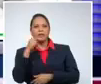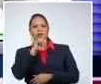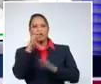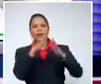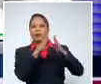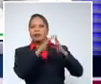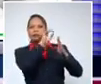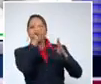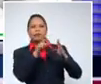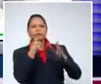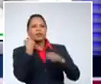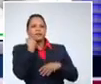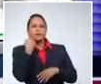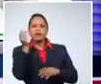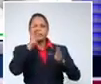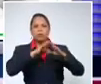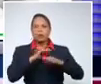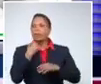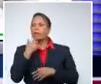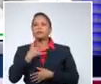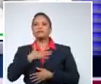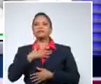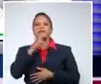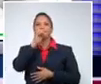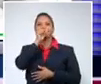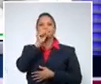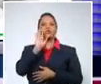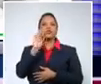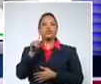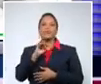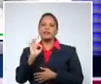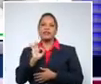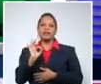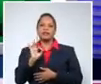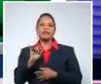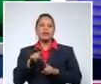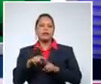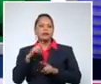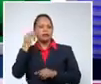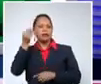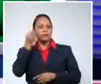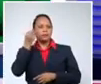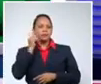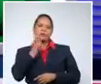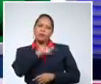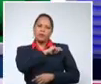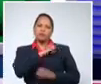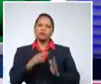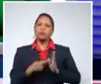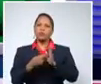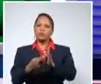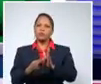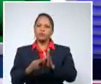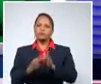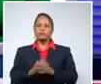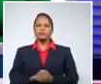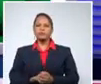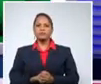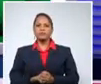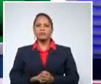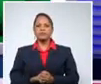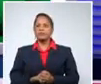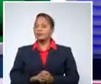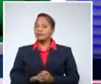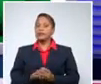el seguimiento y por supuesto los medicamentos necesarios. Una última reflexión para nuestro pueblo. Es una última reflexión que se ha hecho otras veces, pero nunca está de